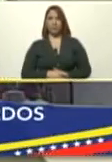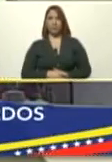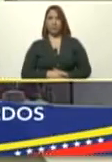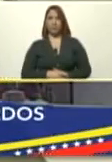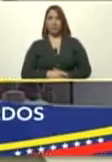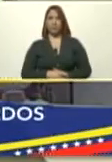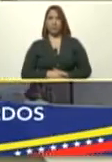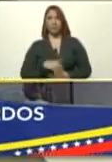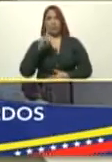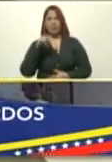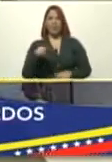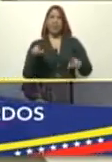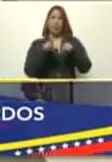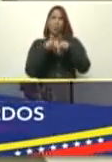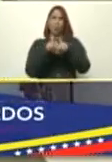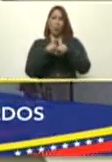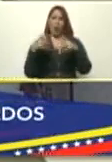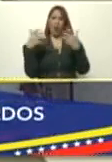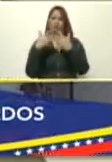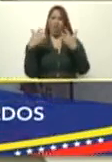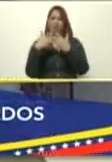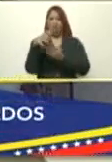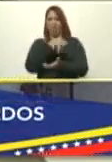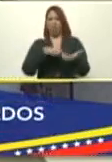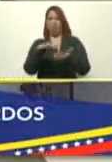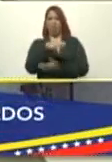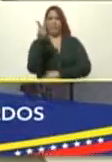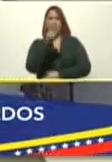coincidiendo con las guarimbas en Venezuela,